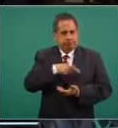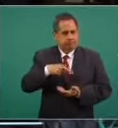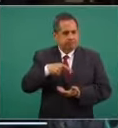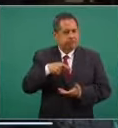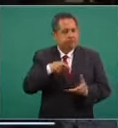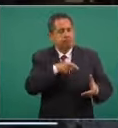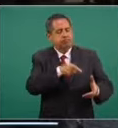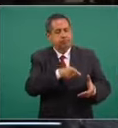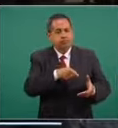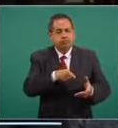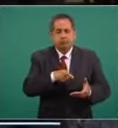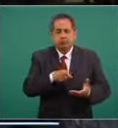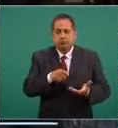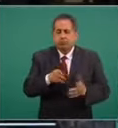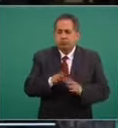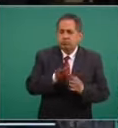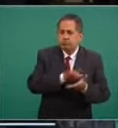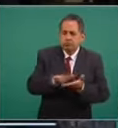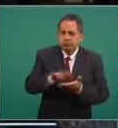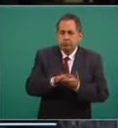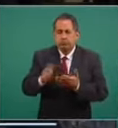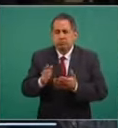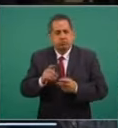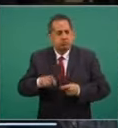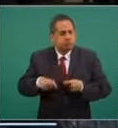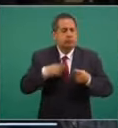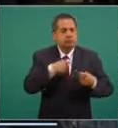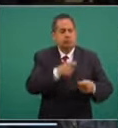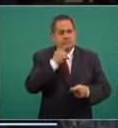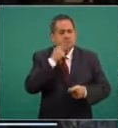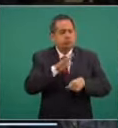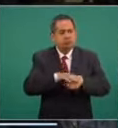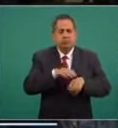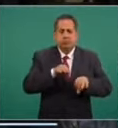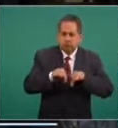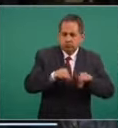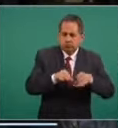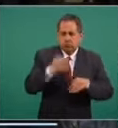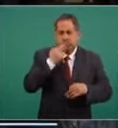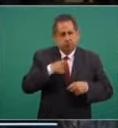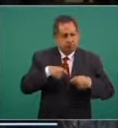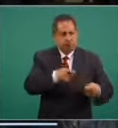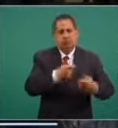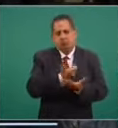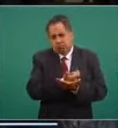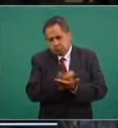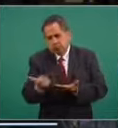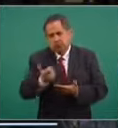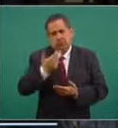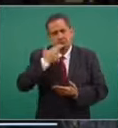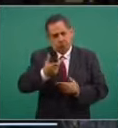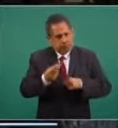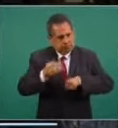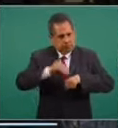en la cuestión de los apoyos, darles mejor estabilidad laboral, mejores salarios,